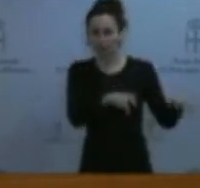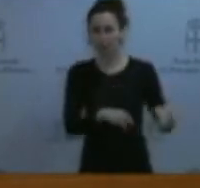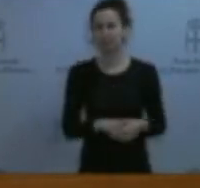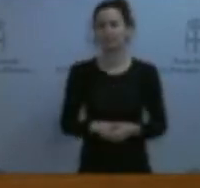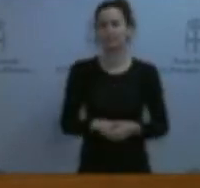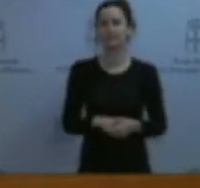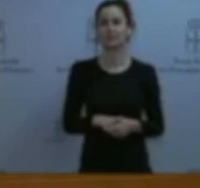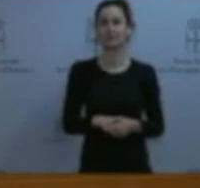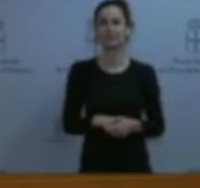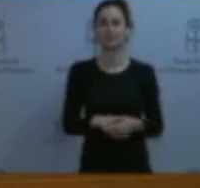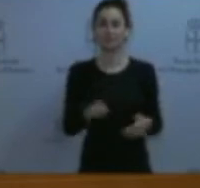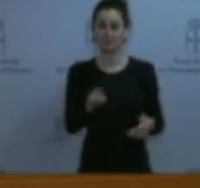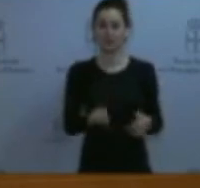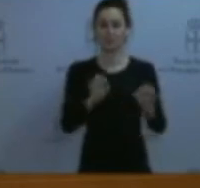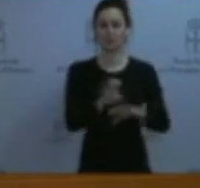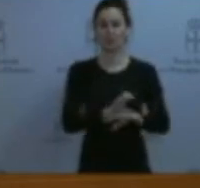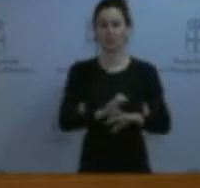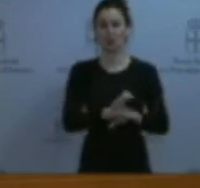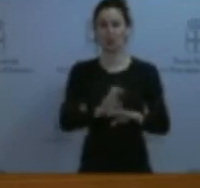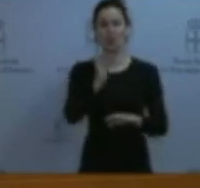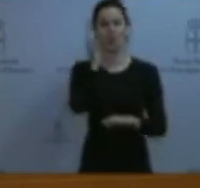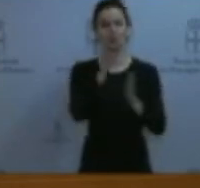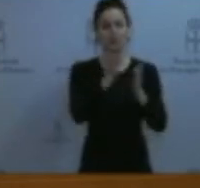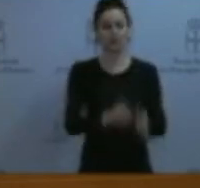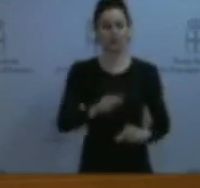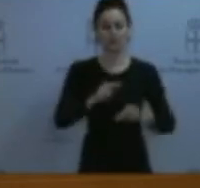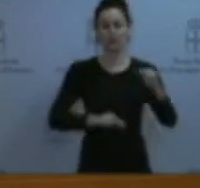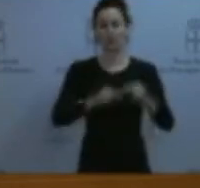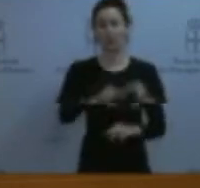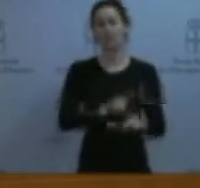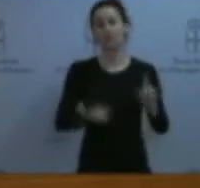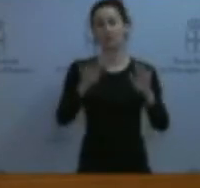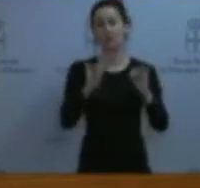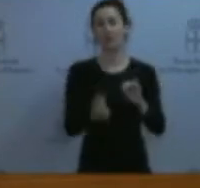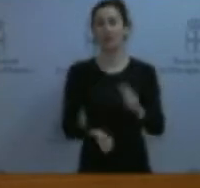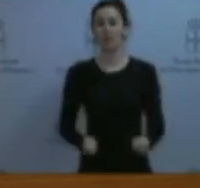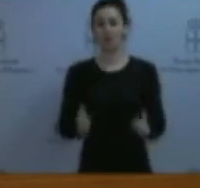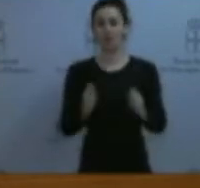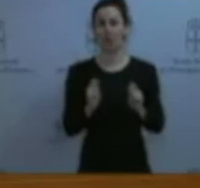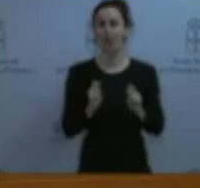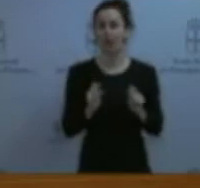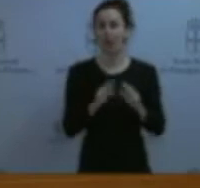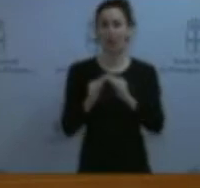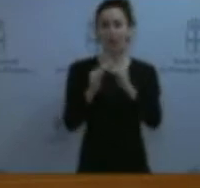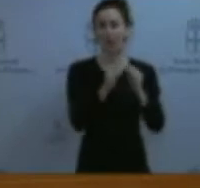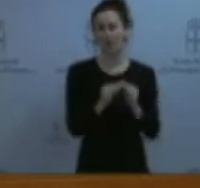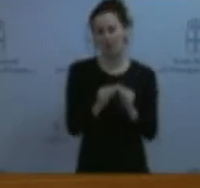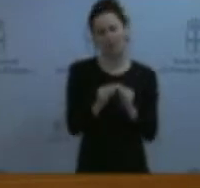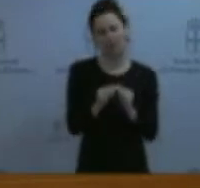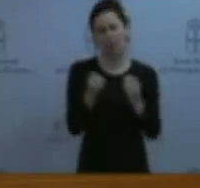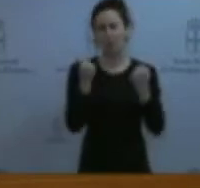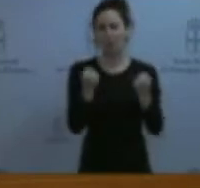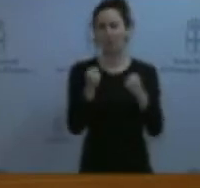y que hay un problema con la consejera de Infraestructuras genera el consenso necesario como para